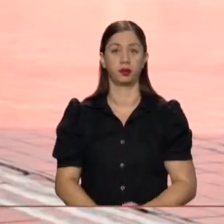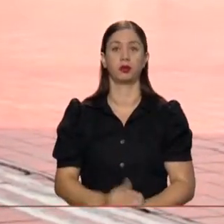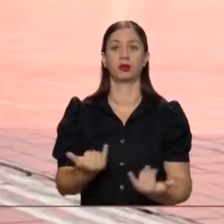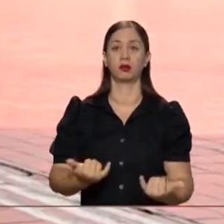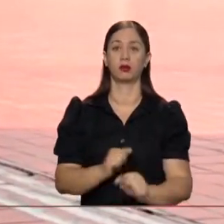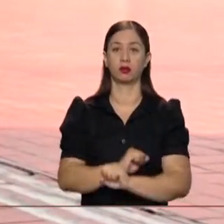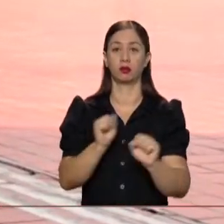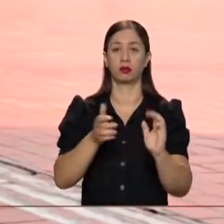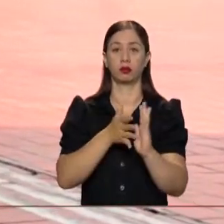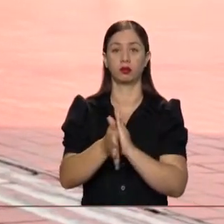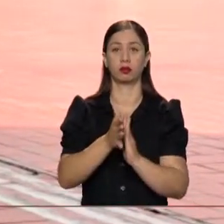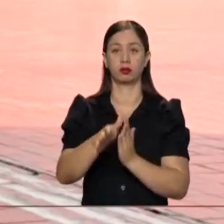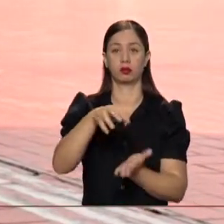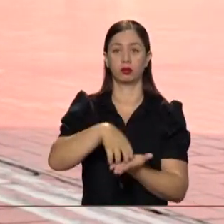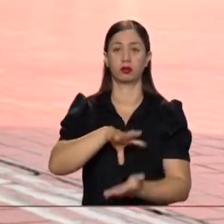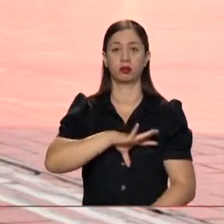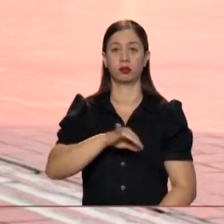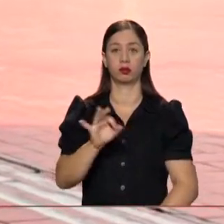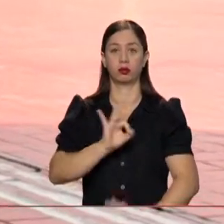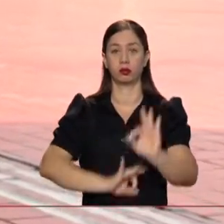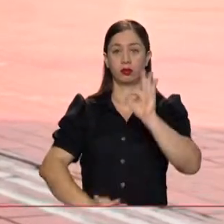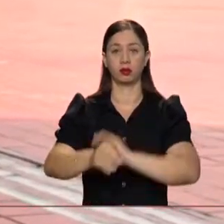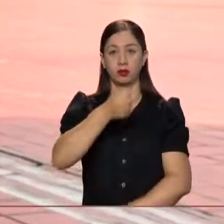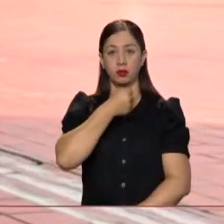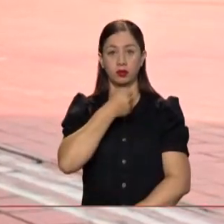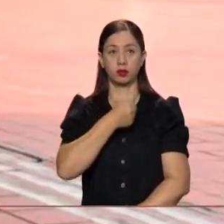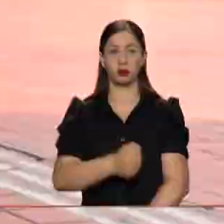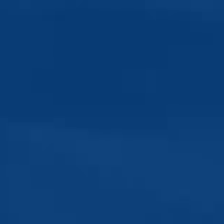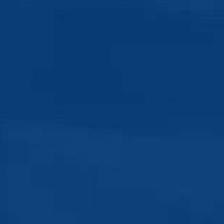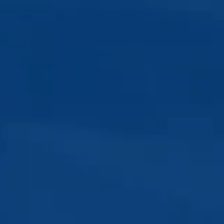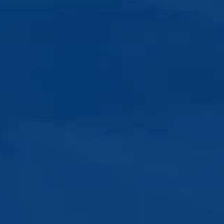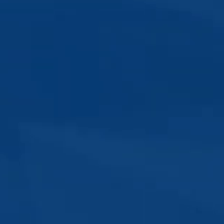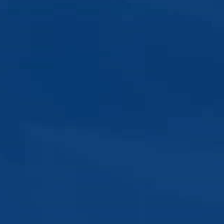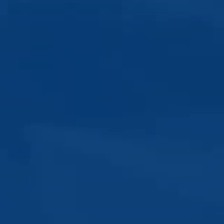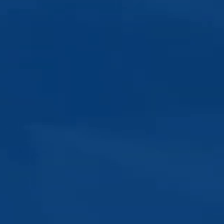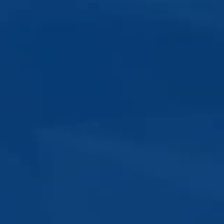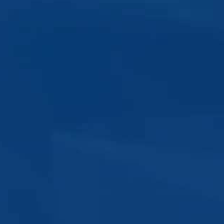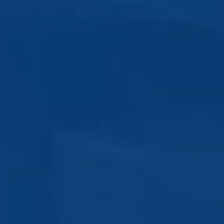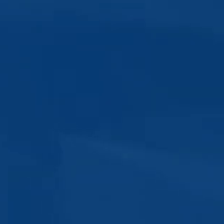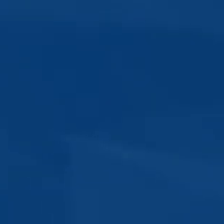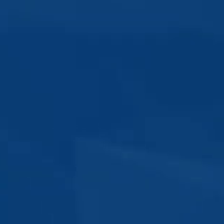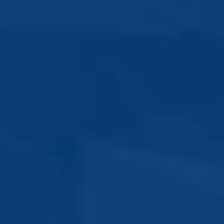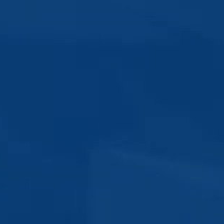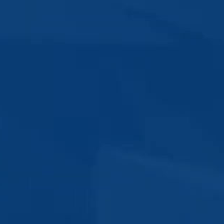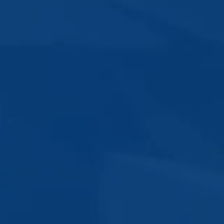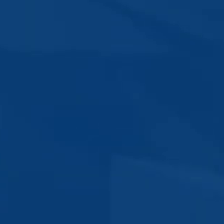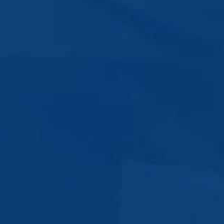de la mañana en el centro de Cali. Carlos Gutiérrez, Telepacífico Noticias.